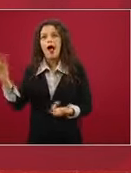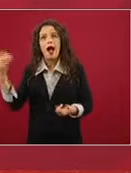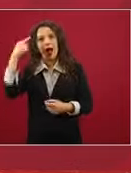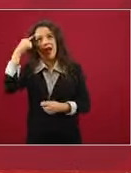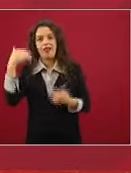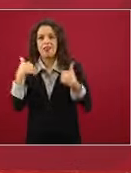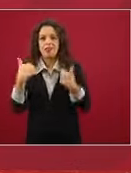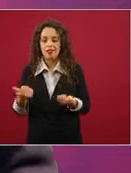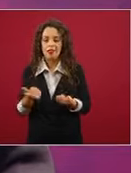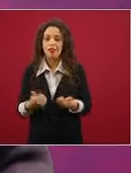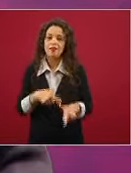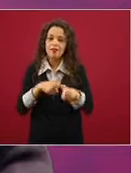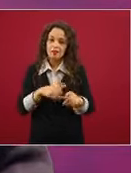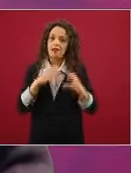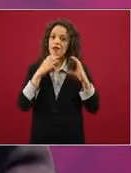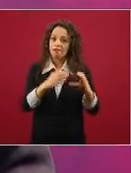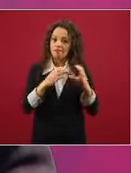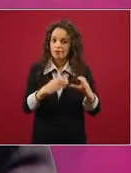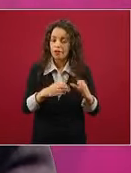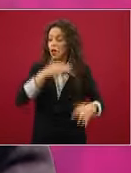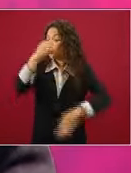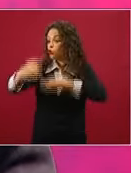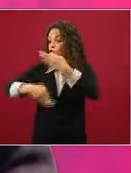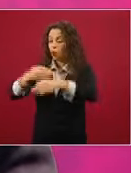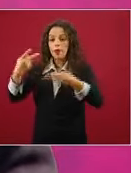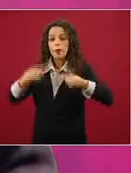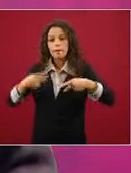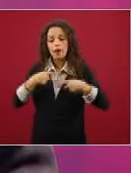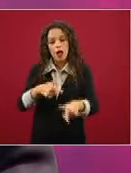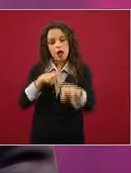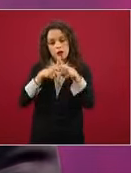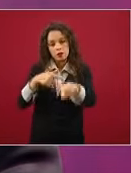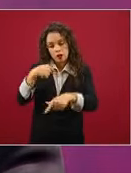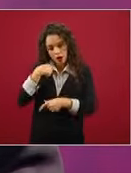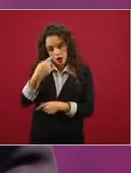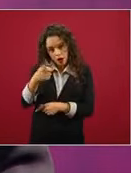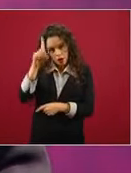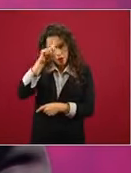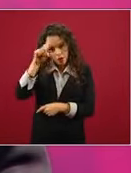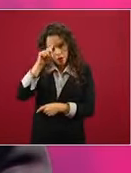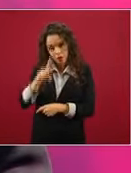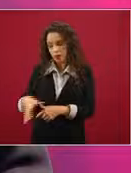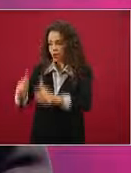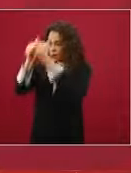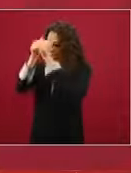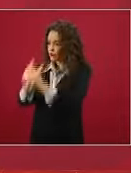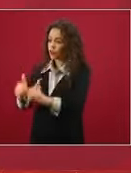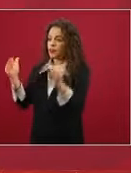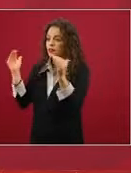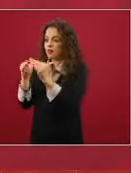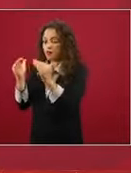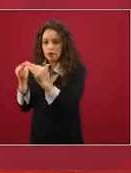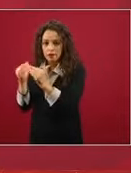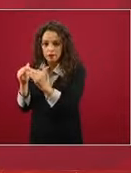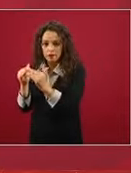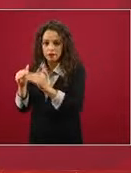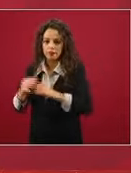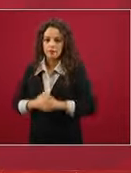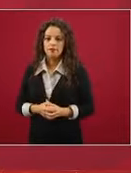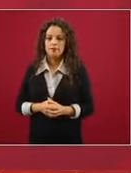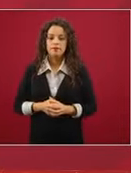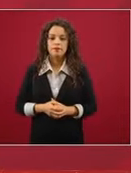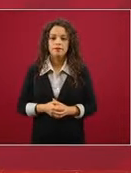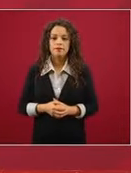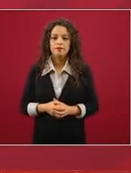seguimos recomendando quedarse en casa, a menos que sea indispensable salir. Quien tiene que salir porque ya se activó su